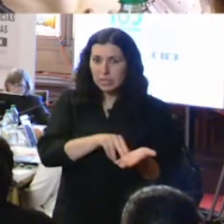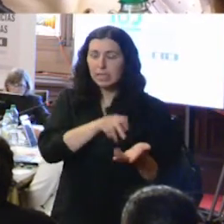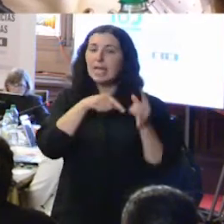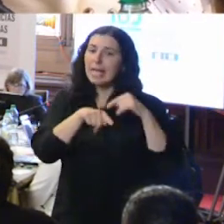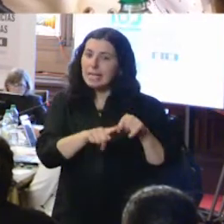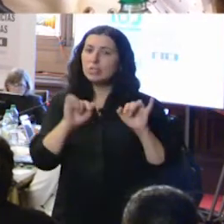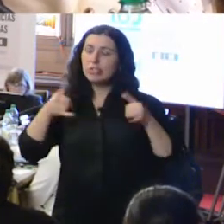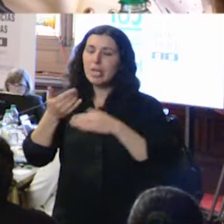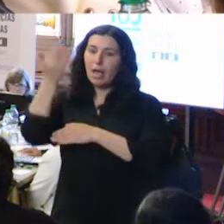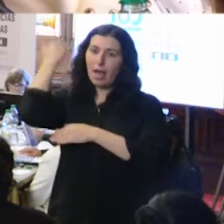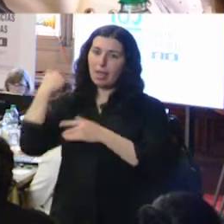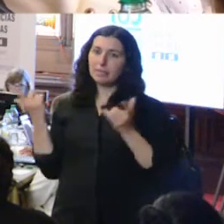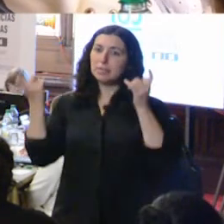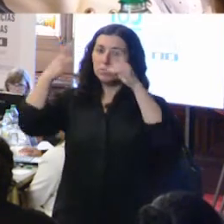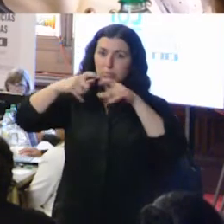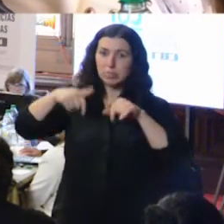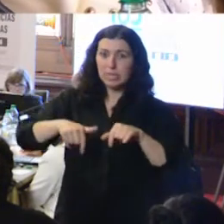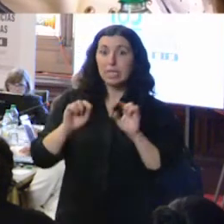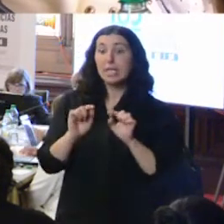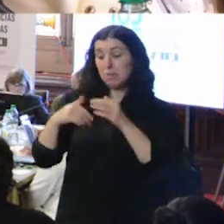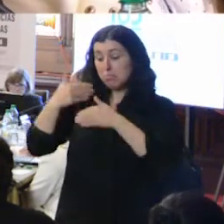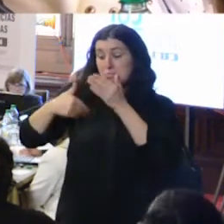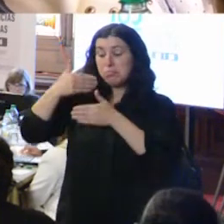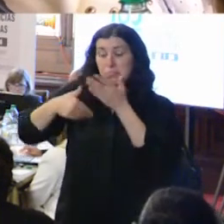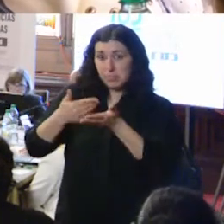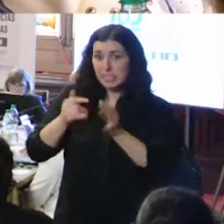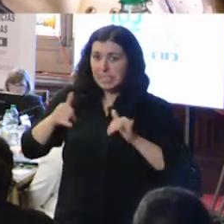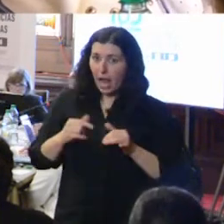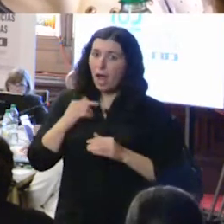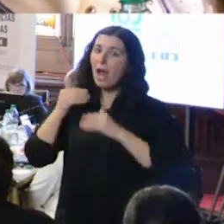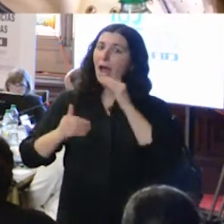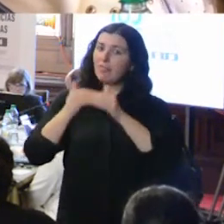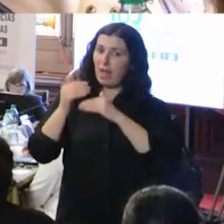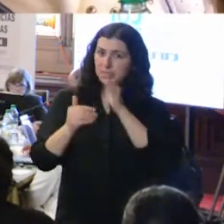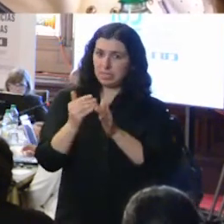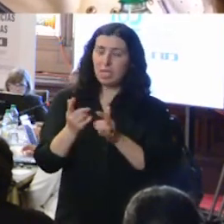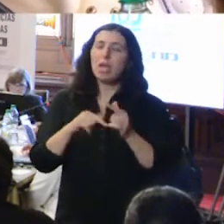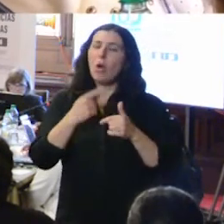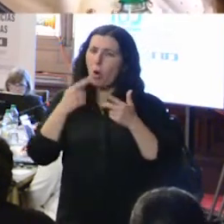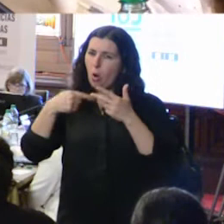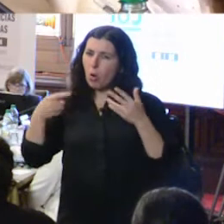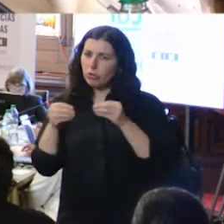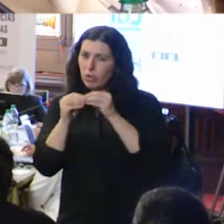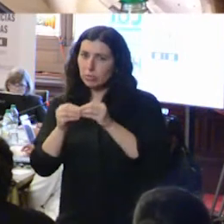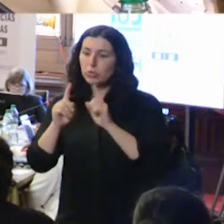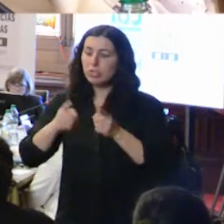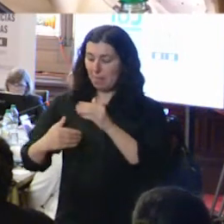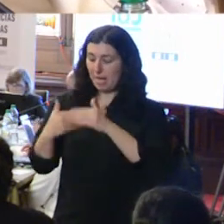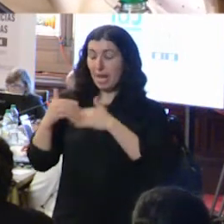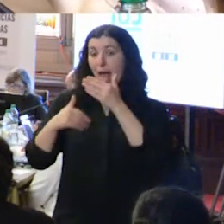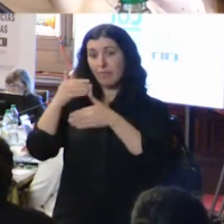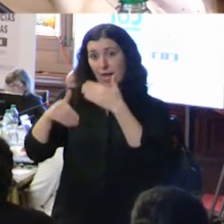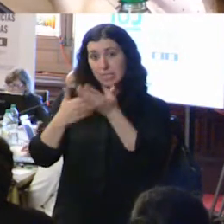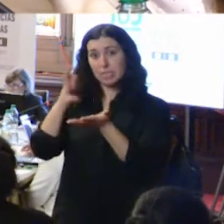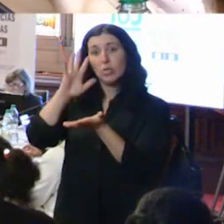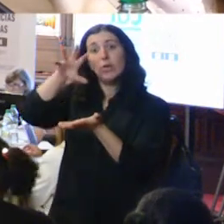audiencia pasada y que sobre los cuales había que dar reporte de avance. Igualmente, hay algunos casos más sobre los que hay avance. En el caso de Pedro González, efectivamente,